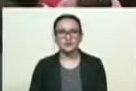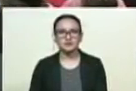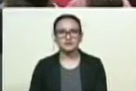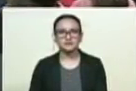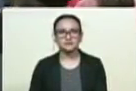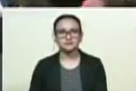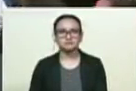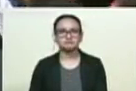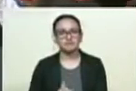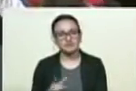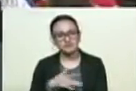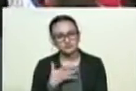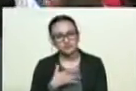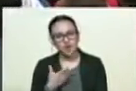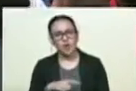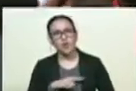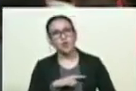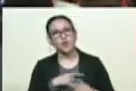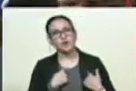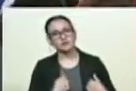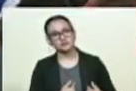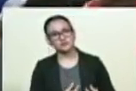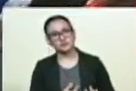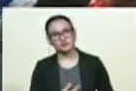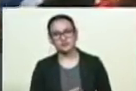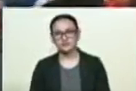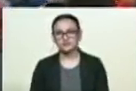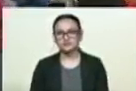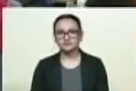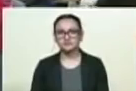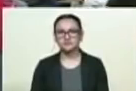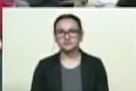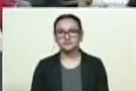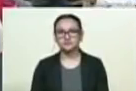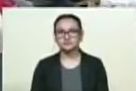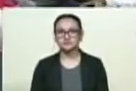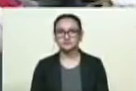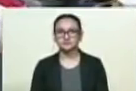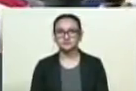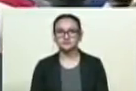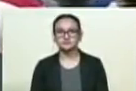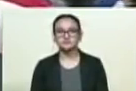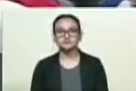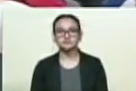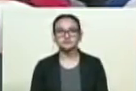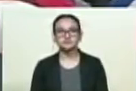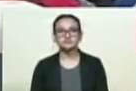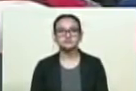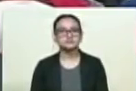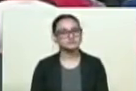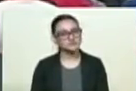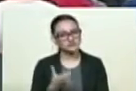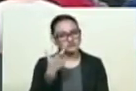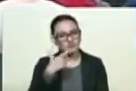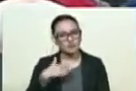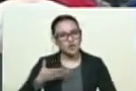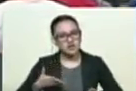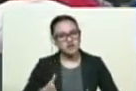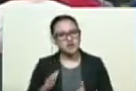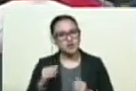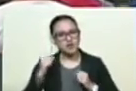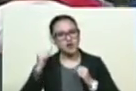Hay que sentirlo en el corazón, cómo vibra esta tierra. Somos hijos de héroes